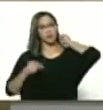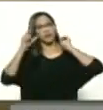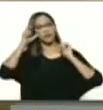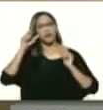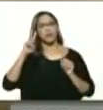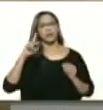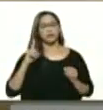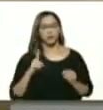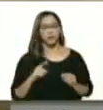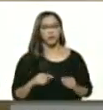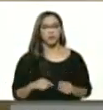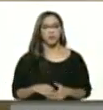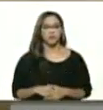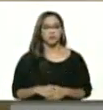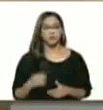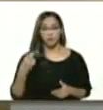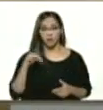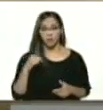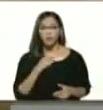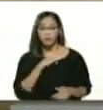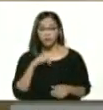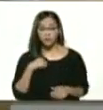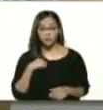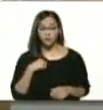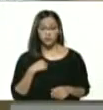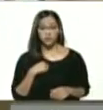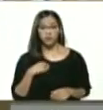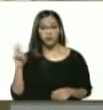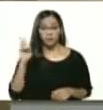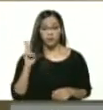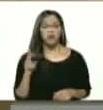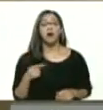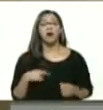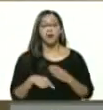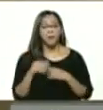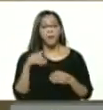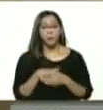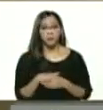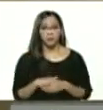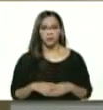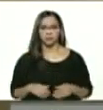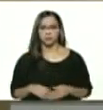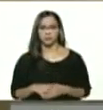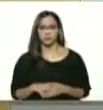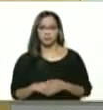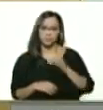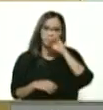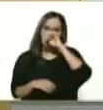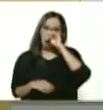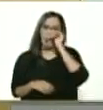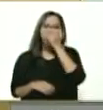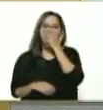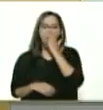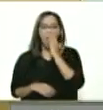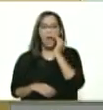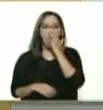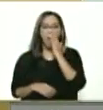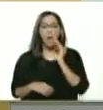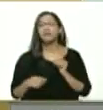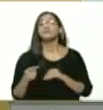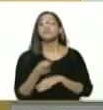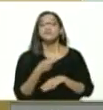noviembre nosotros los venezolanos vamos a votar por gobernador por